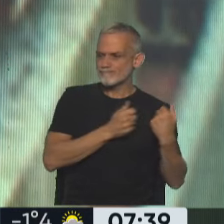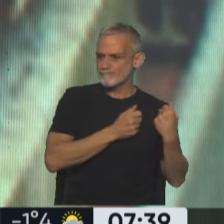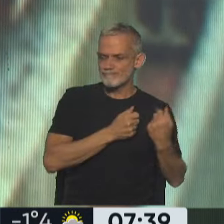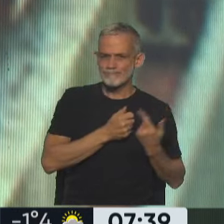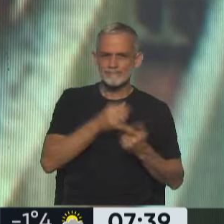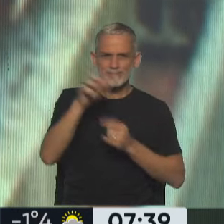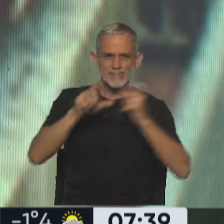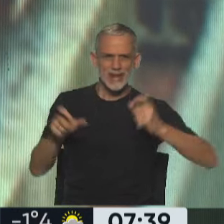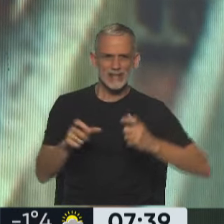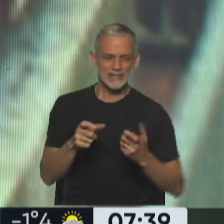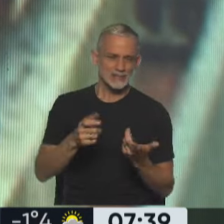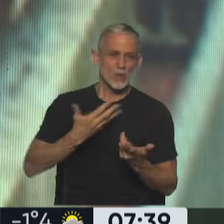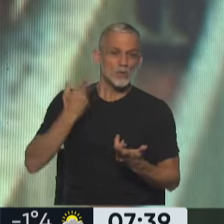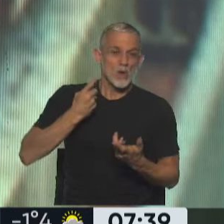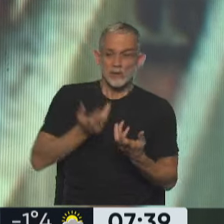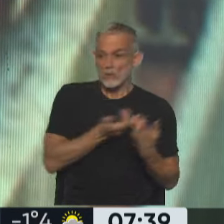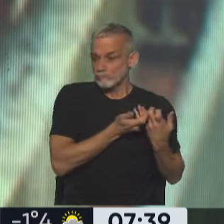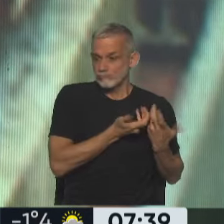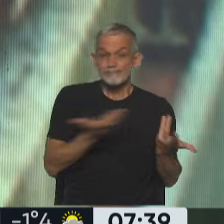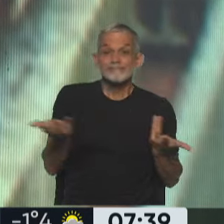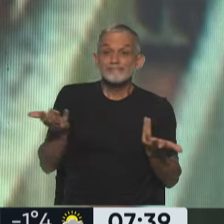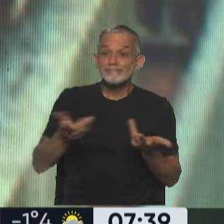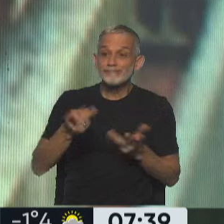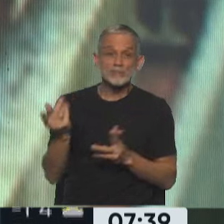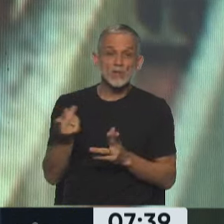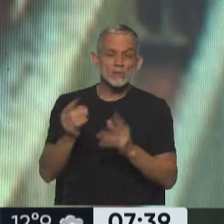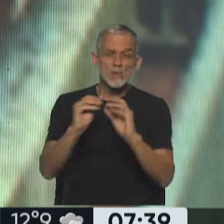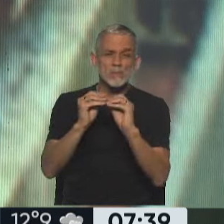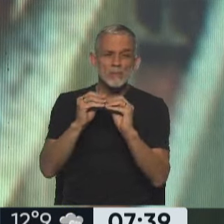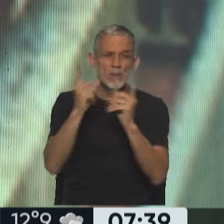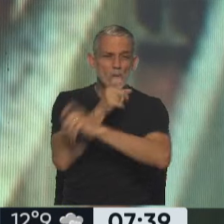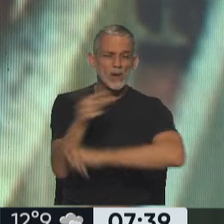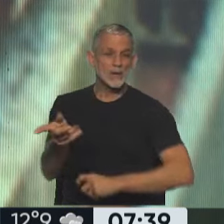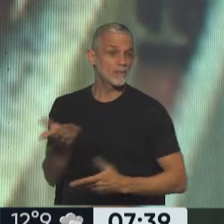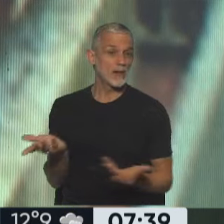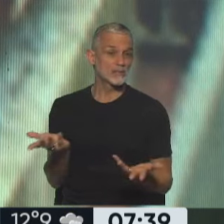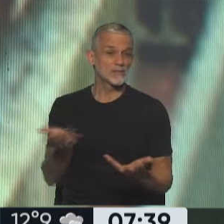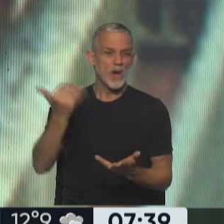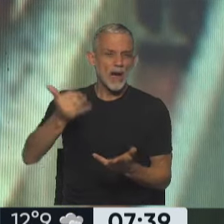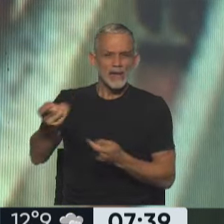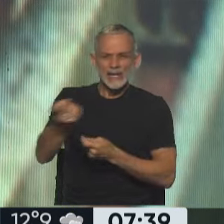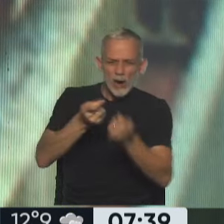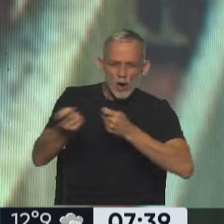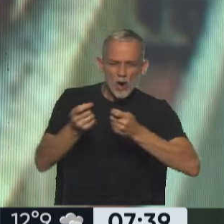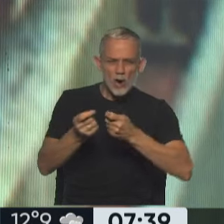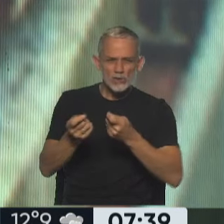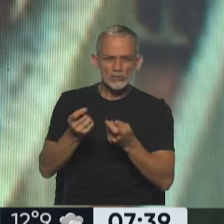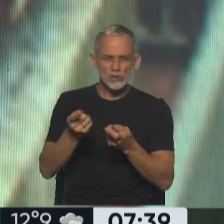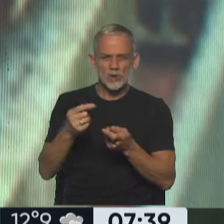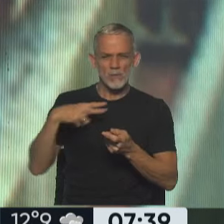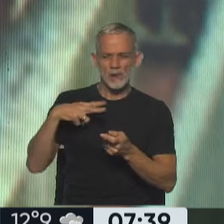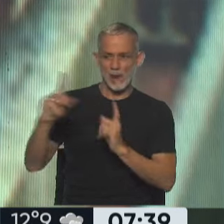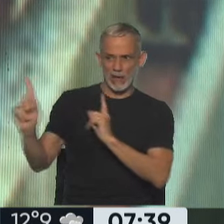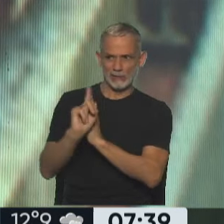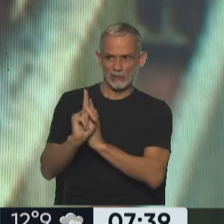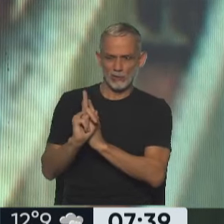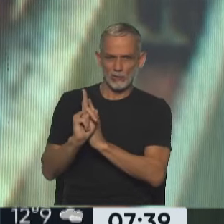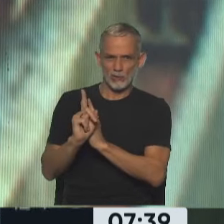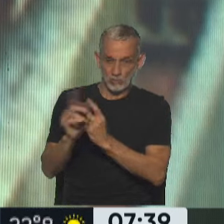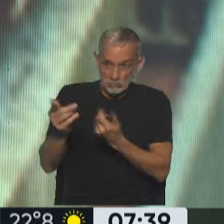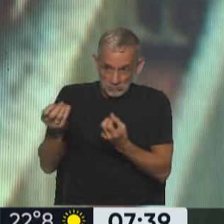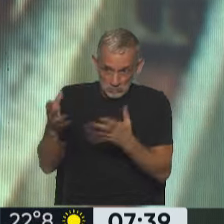oferta se traduce en un montón de problemas, porque hay negociaciones entre privados, que como corresponde, que